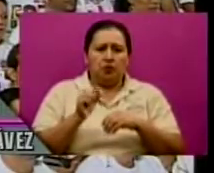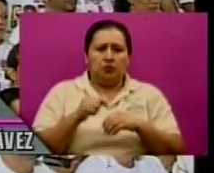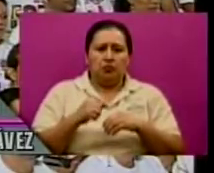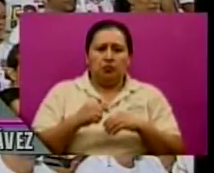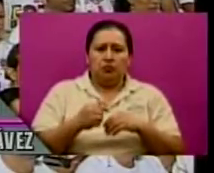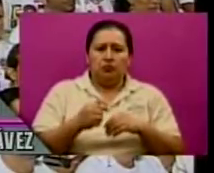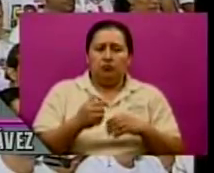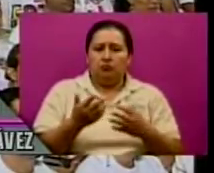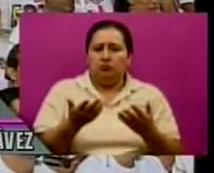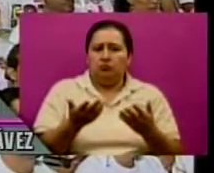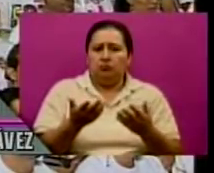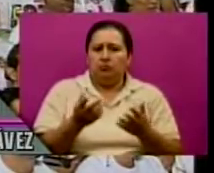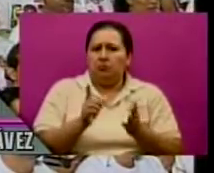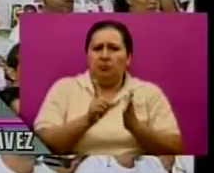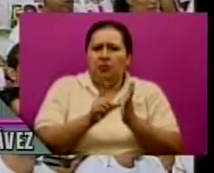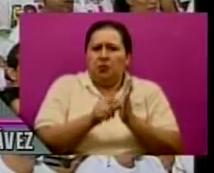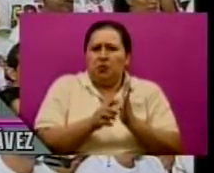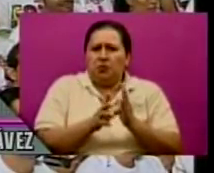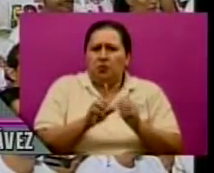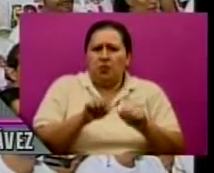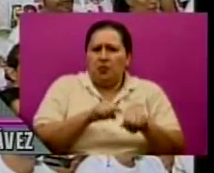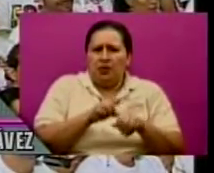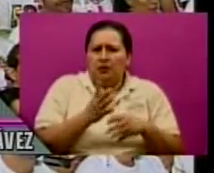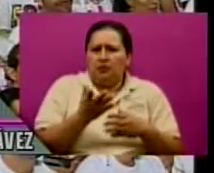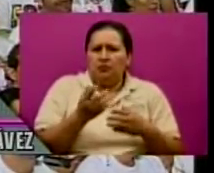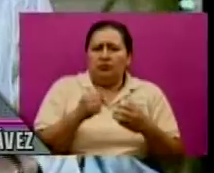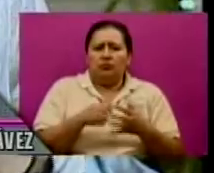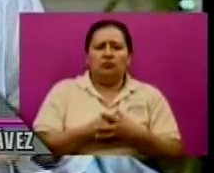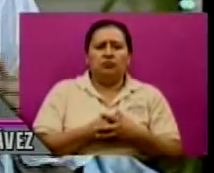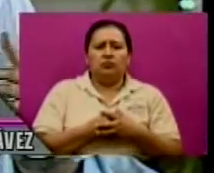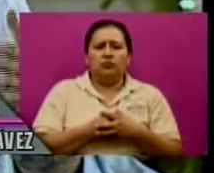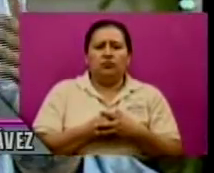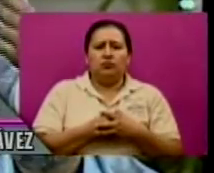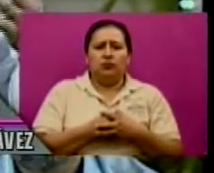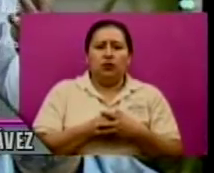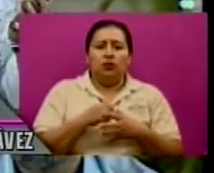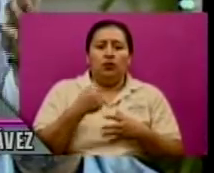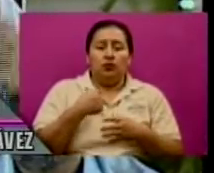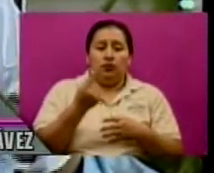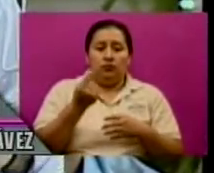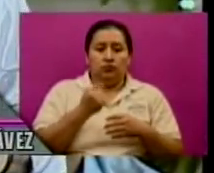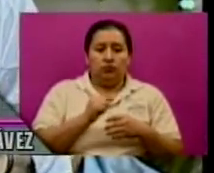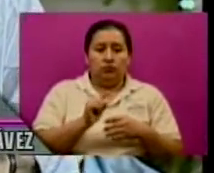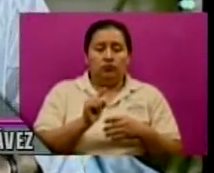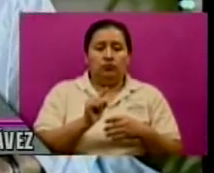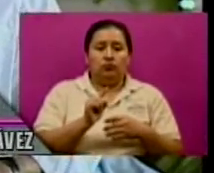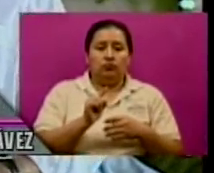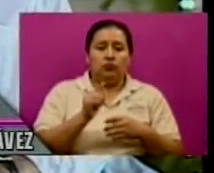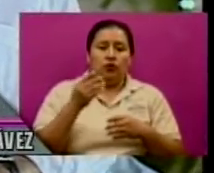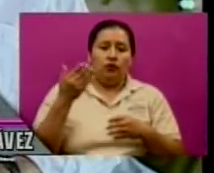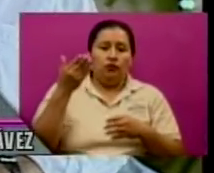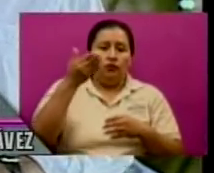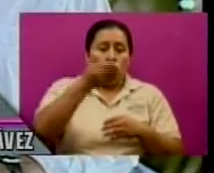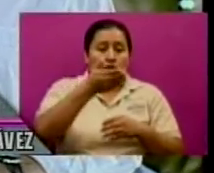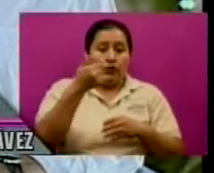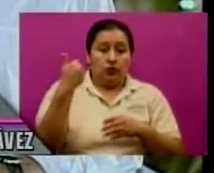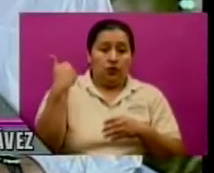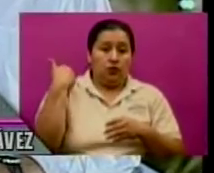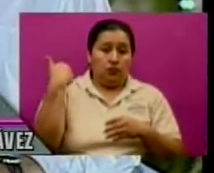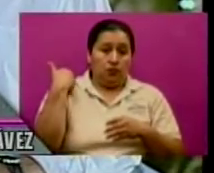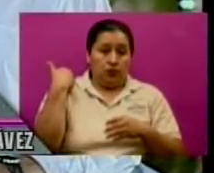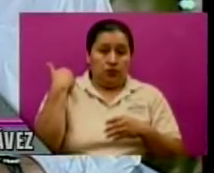fue cuestión de minutos, de horas, y cuando ellos se dirigieron al hospital donde se